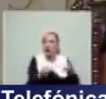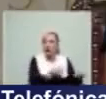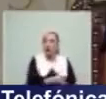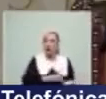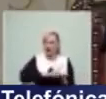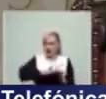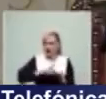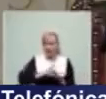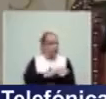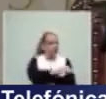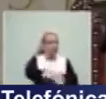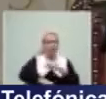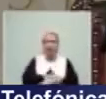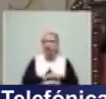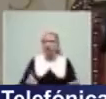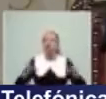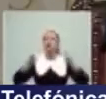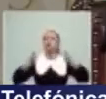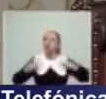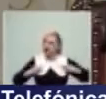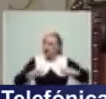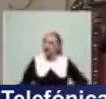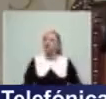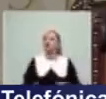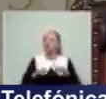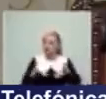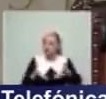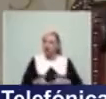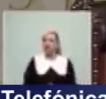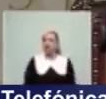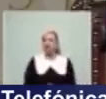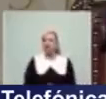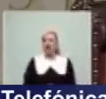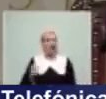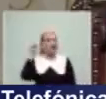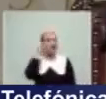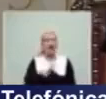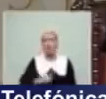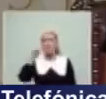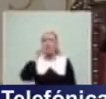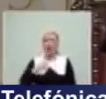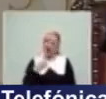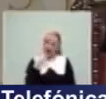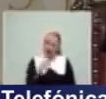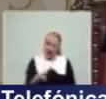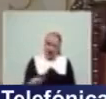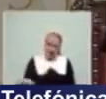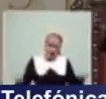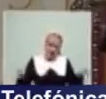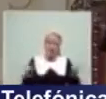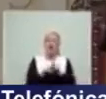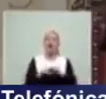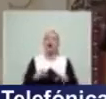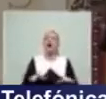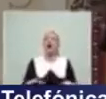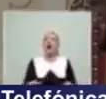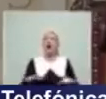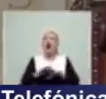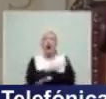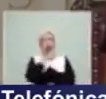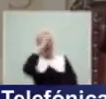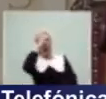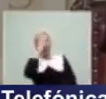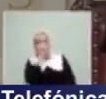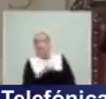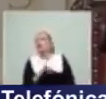ver, que se va a resolver relativo al Código de Justicia Militar, etcétera. Pero para que los